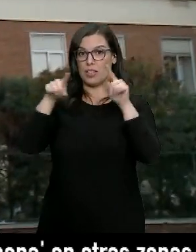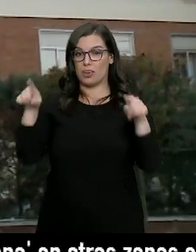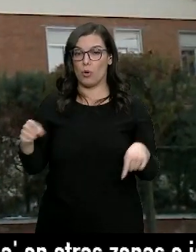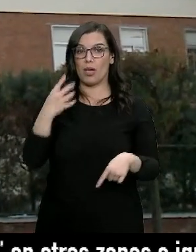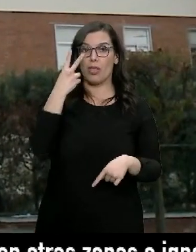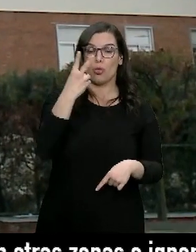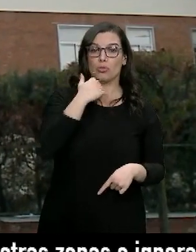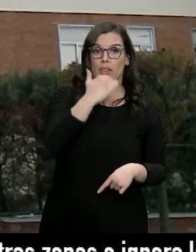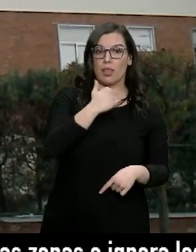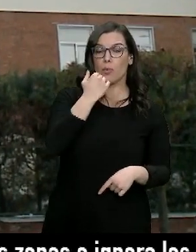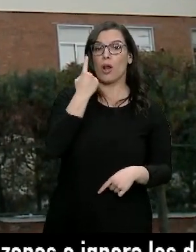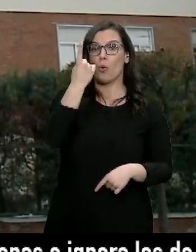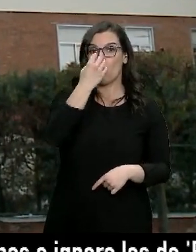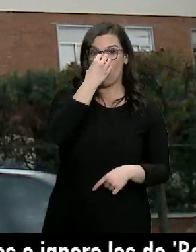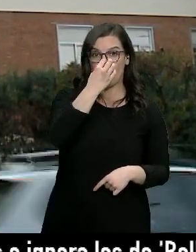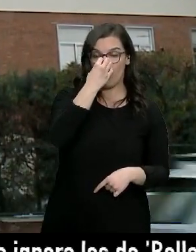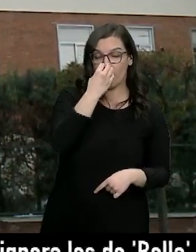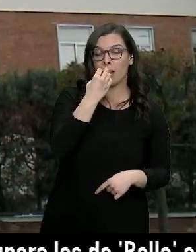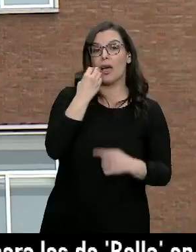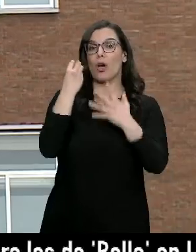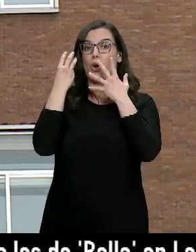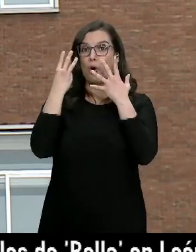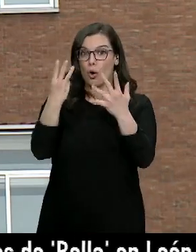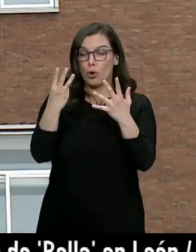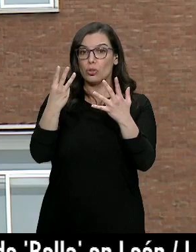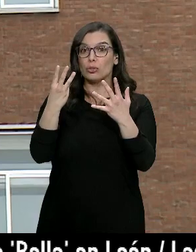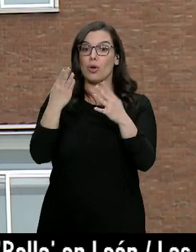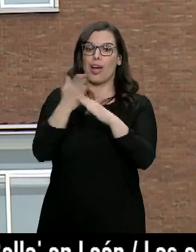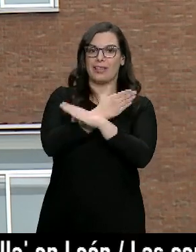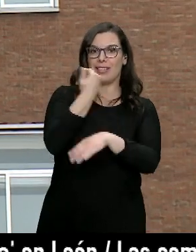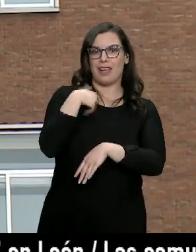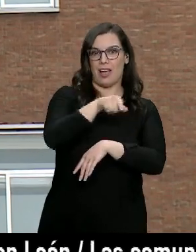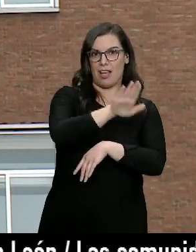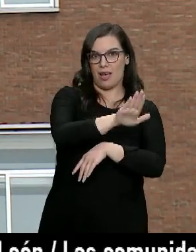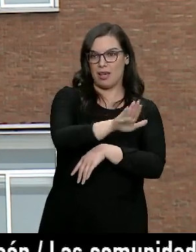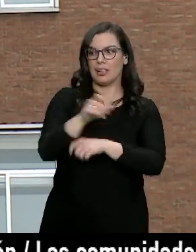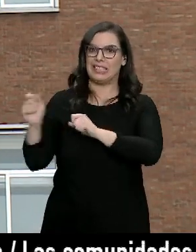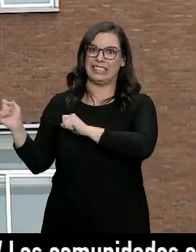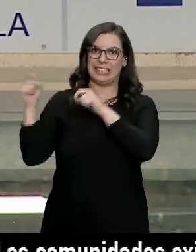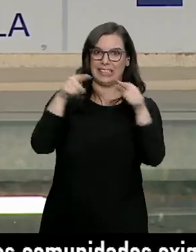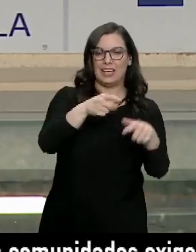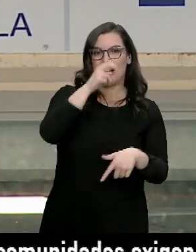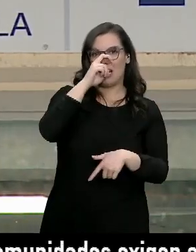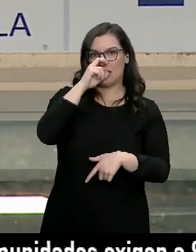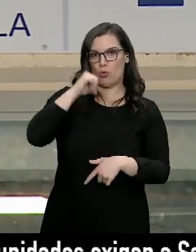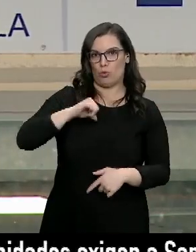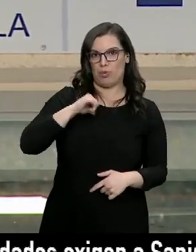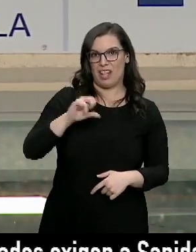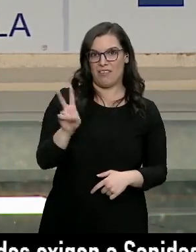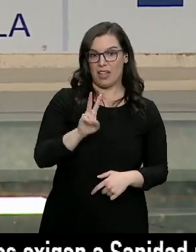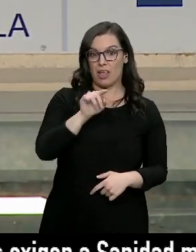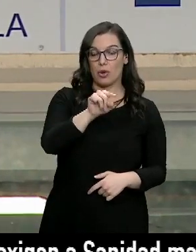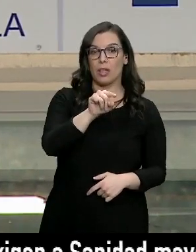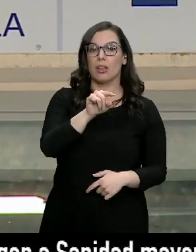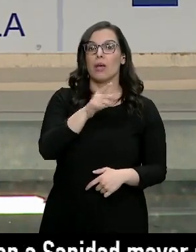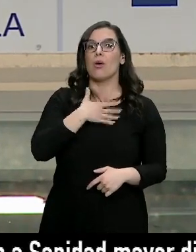de Zamora, 1 de Medina del Campo y 8 de ellos que ya se encontraban en este antiguo hospital. No se